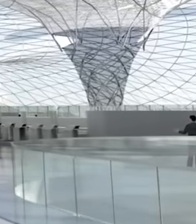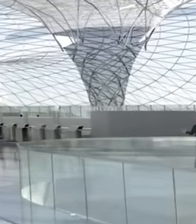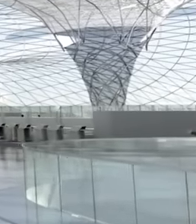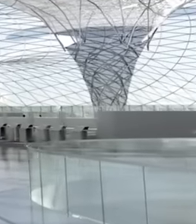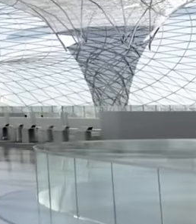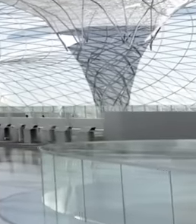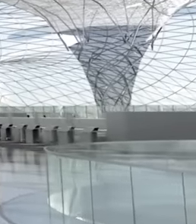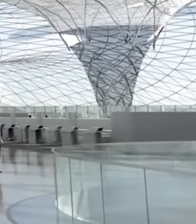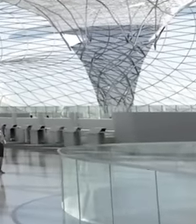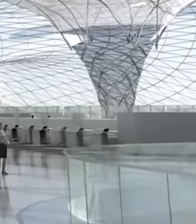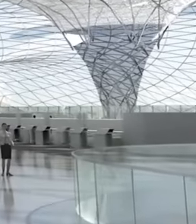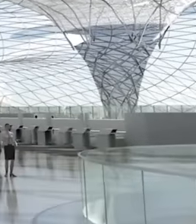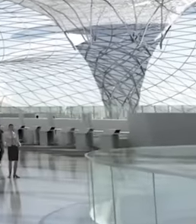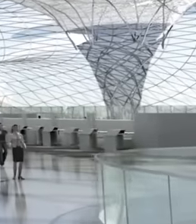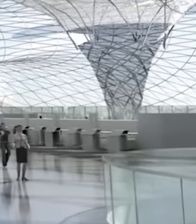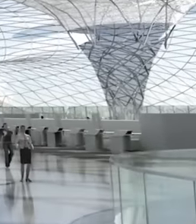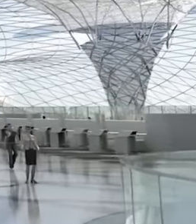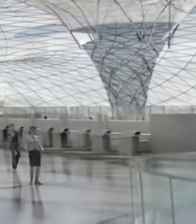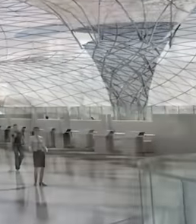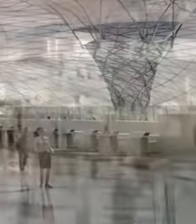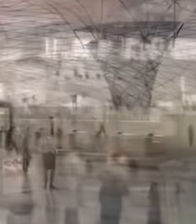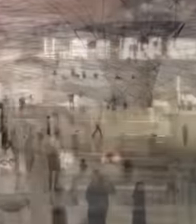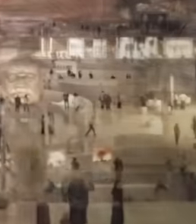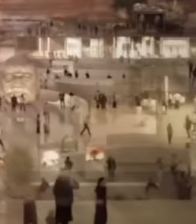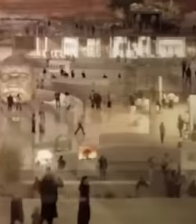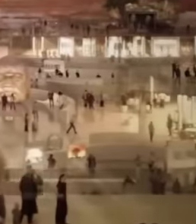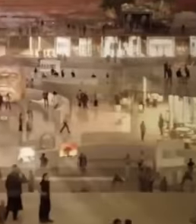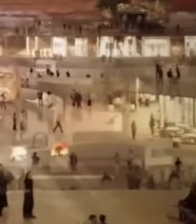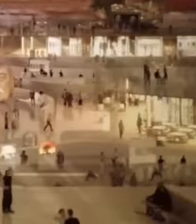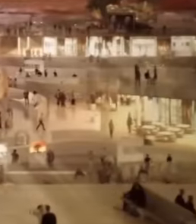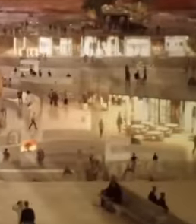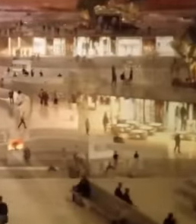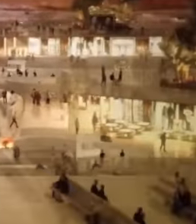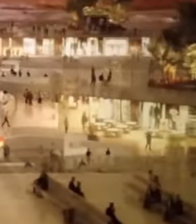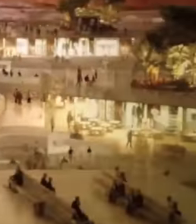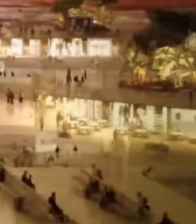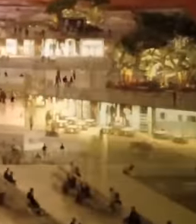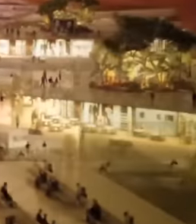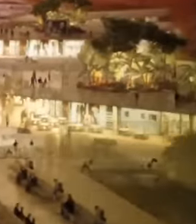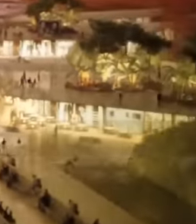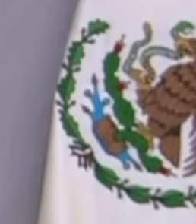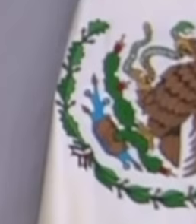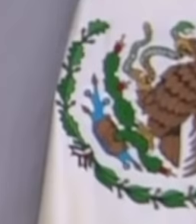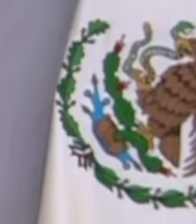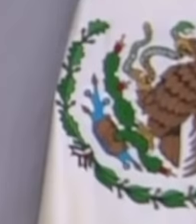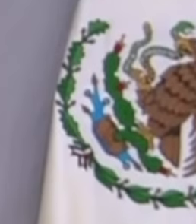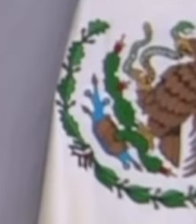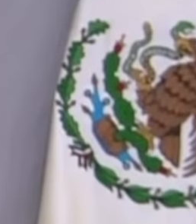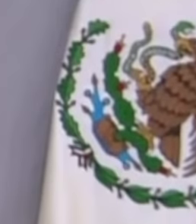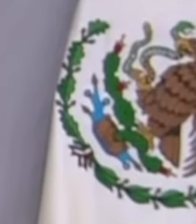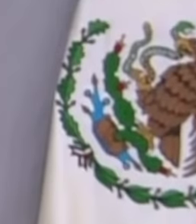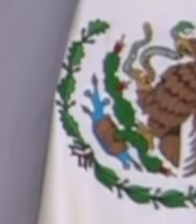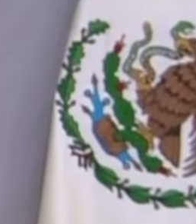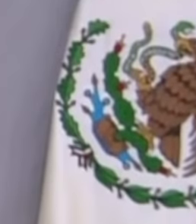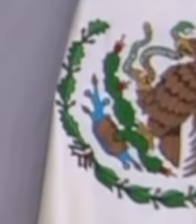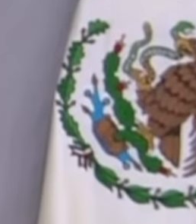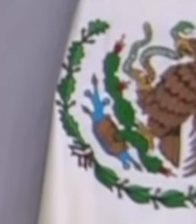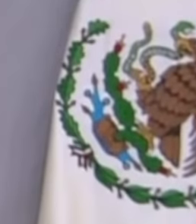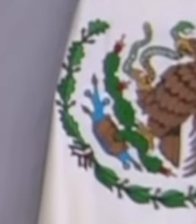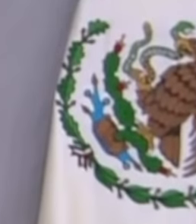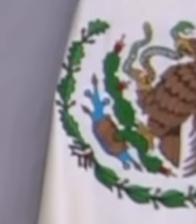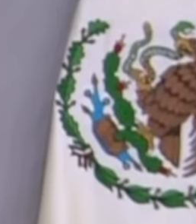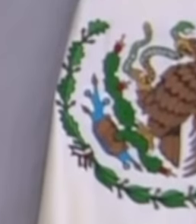la construcción del nuevo aeropuerto internacional de la Ciudad de México que se estaba construyendo con